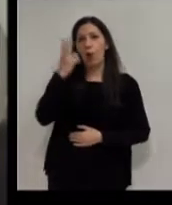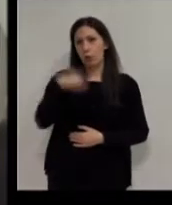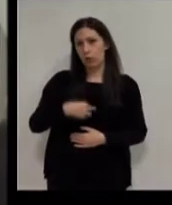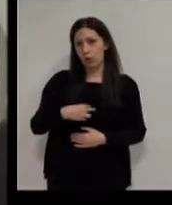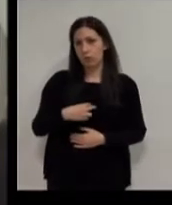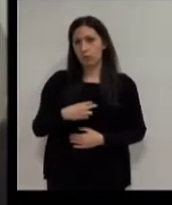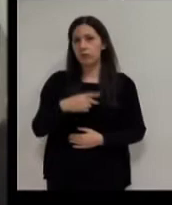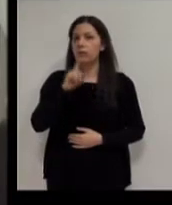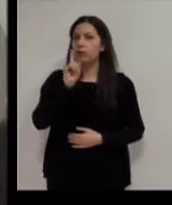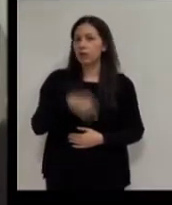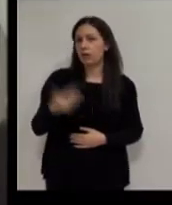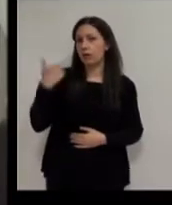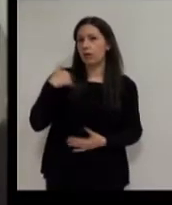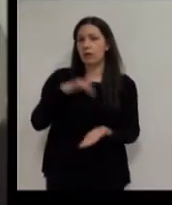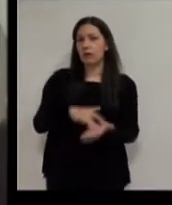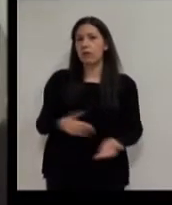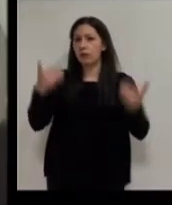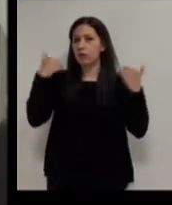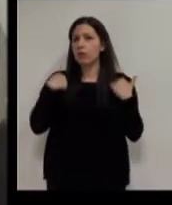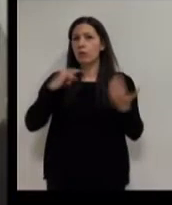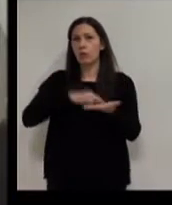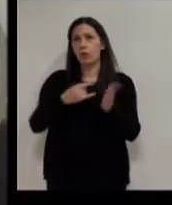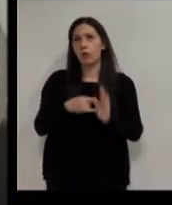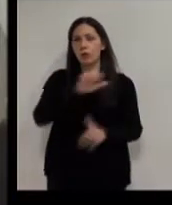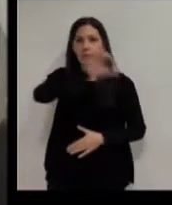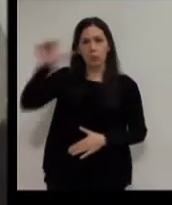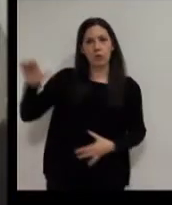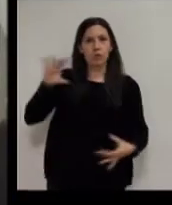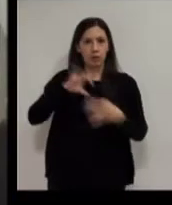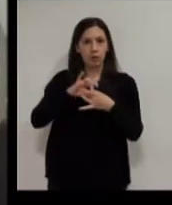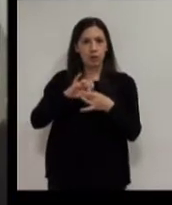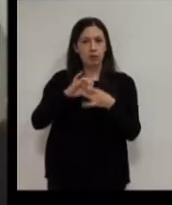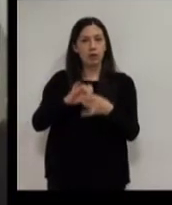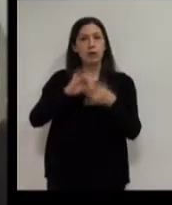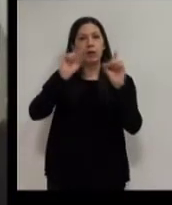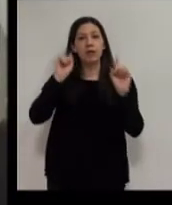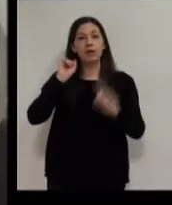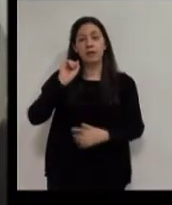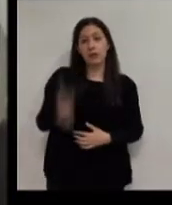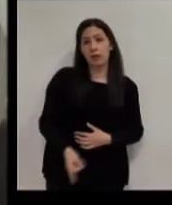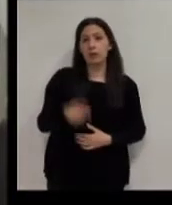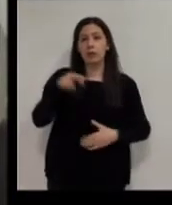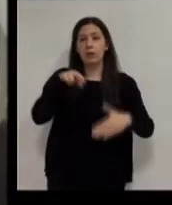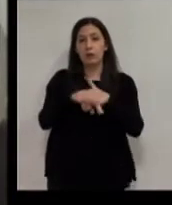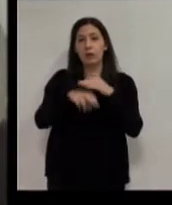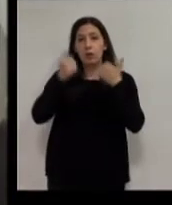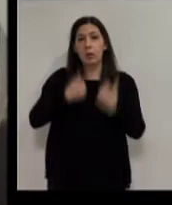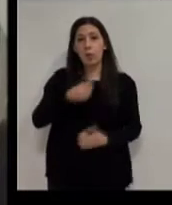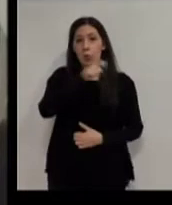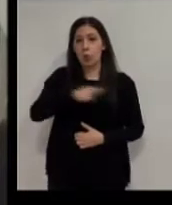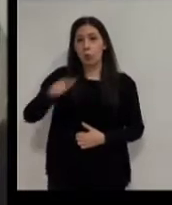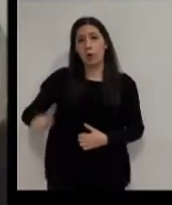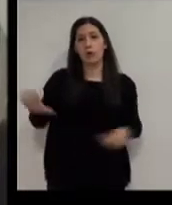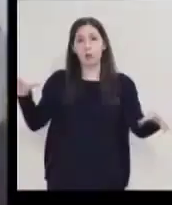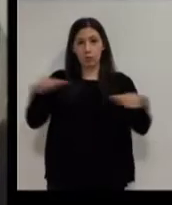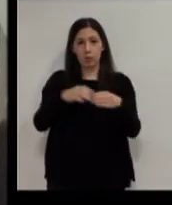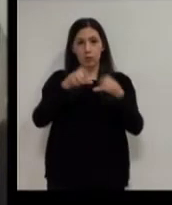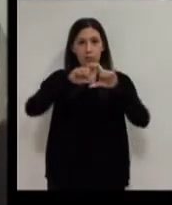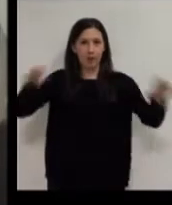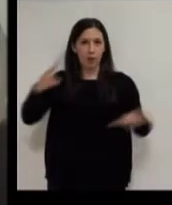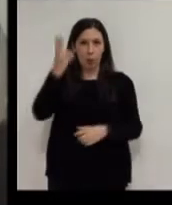Ha sido responsable de proyectos europeos dentro de la Dirección de Recursos Humanos de Corporación Empresarial,